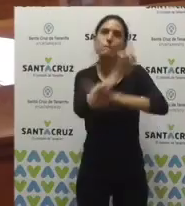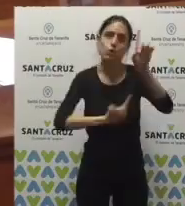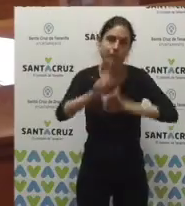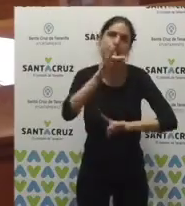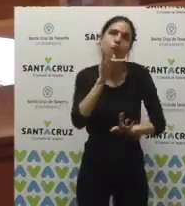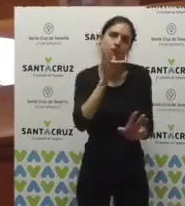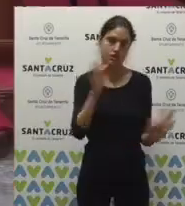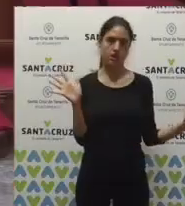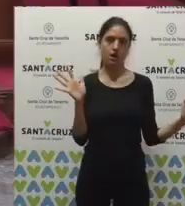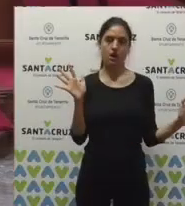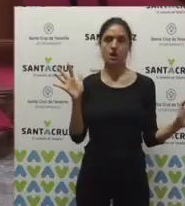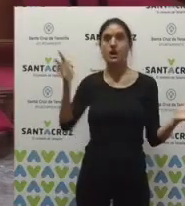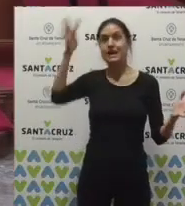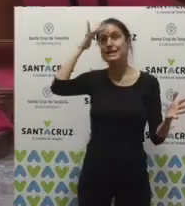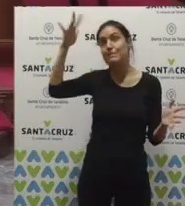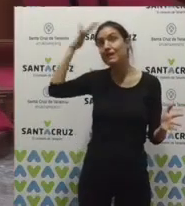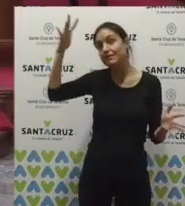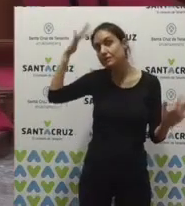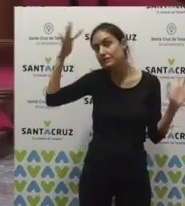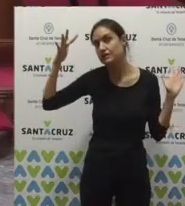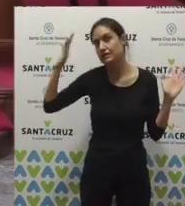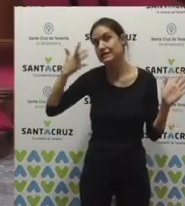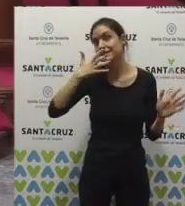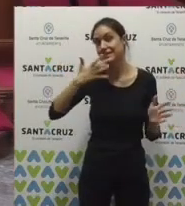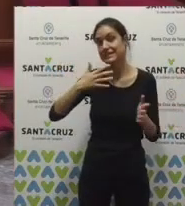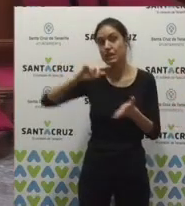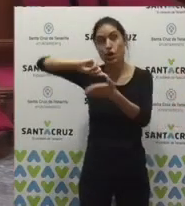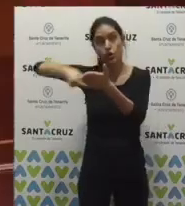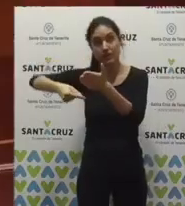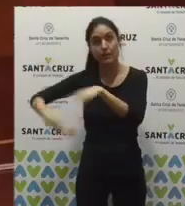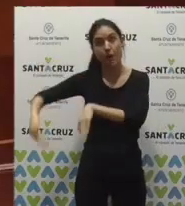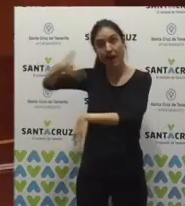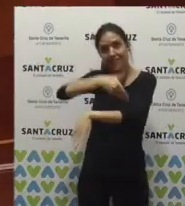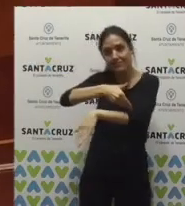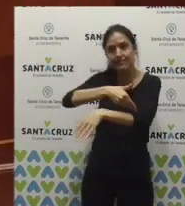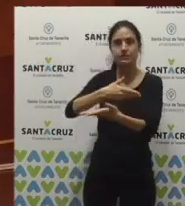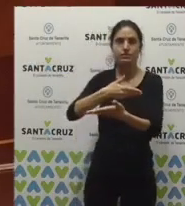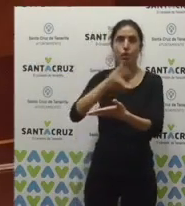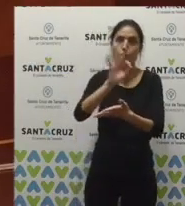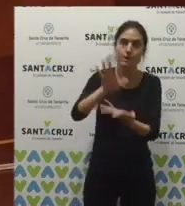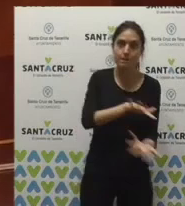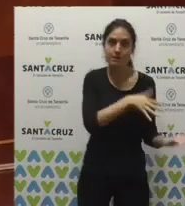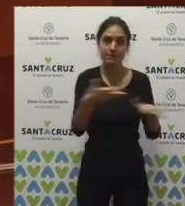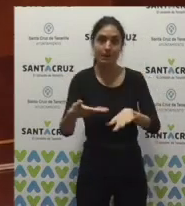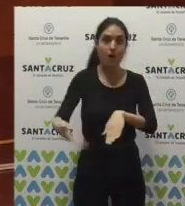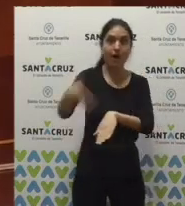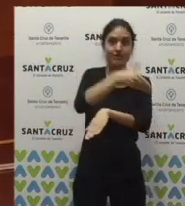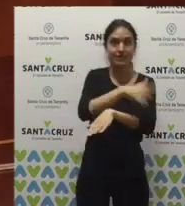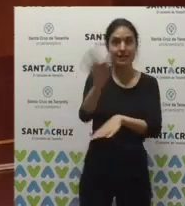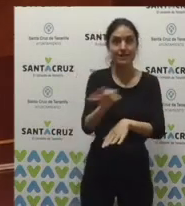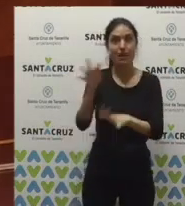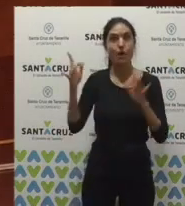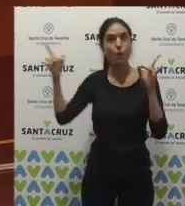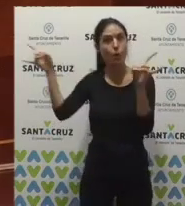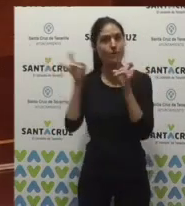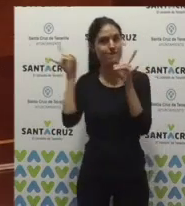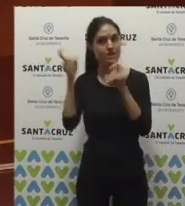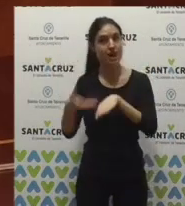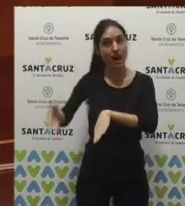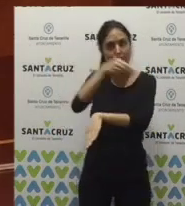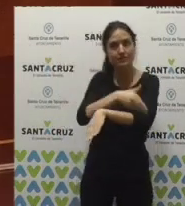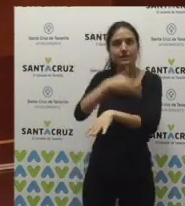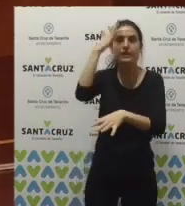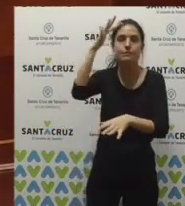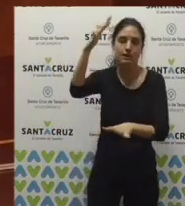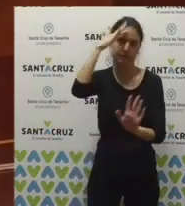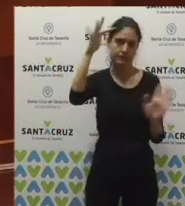pues imagínense ustedes sin haberlos contratados e implementados y sin wifi en este paraje y